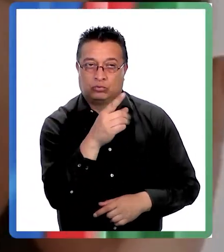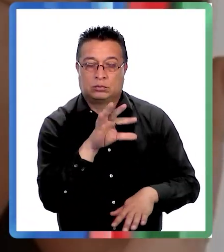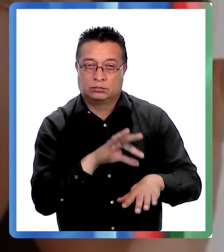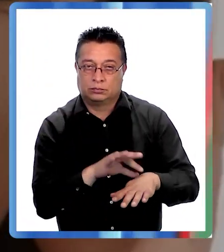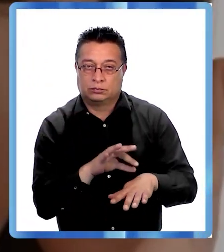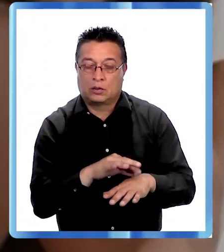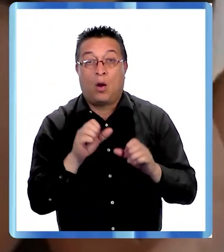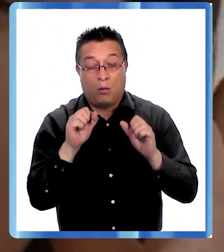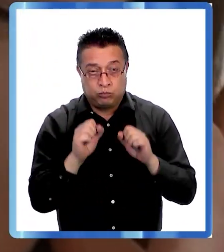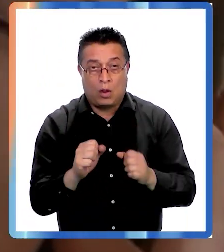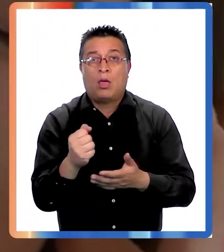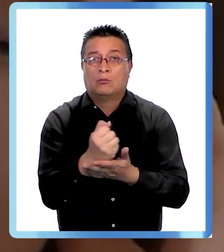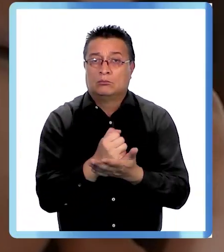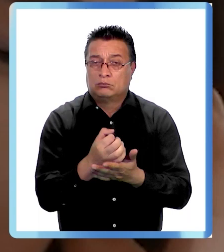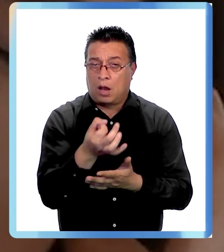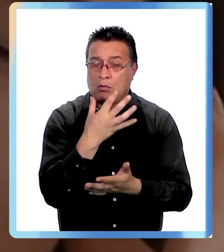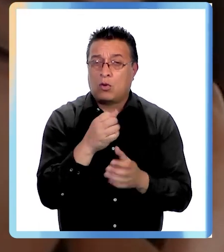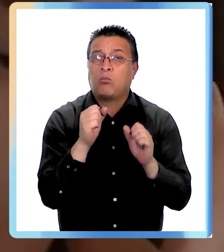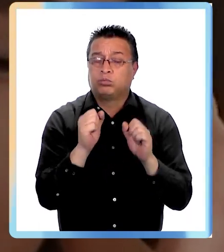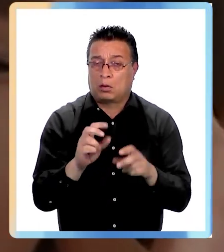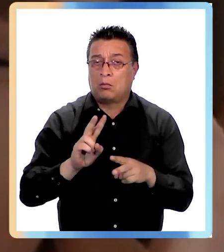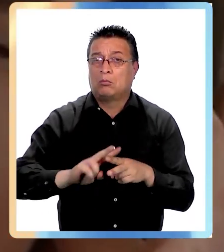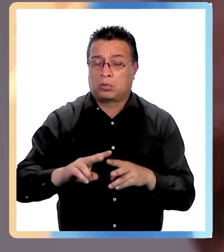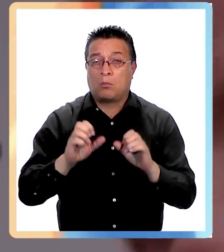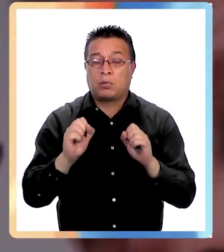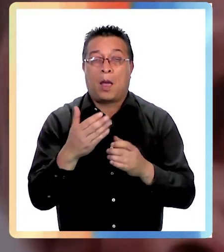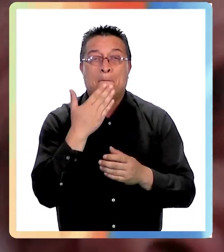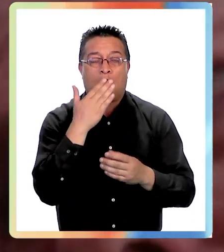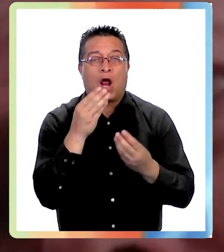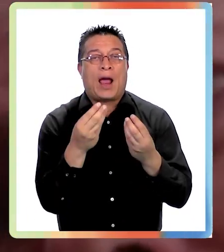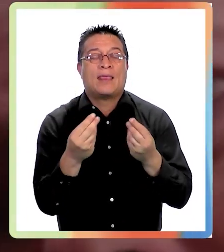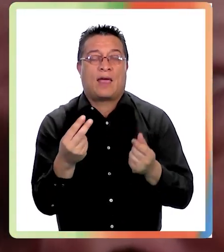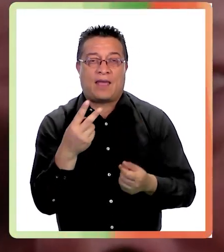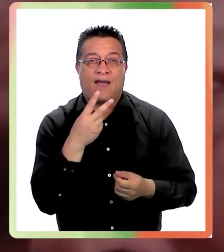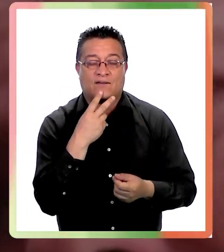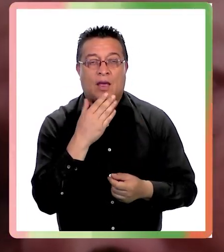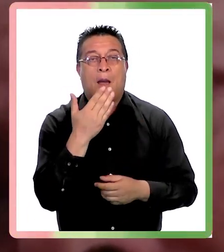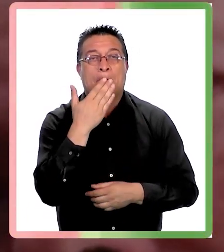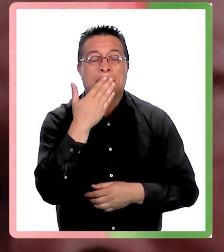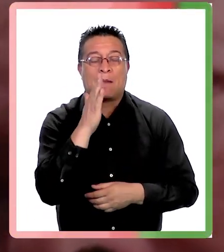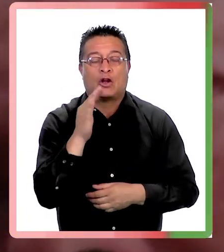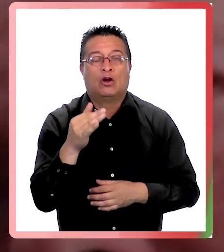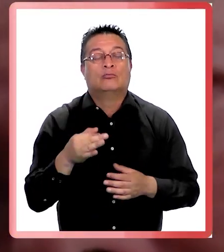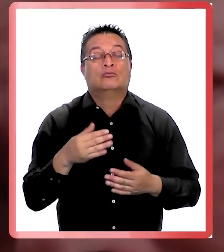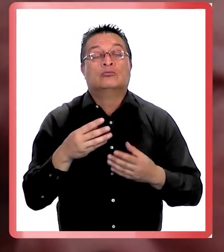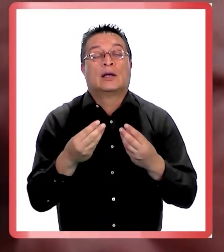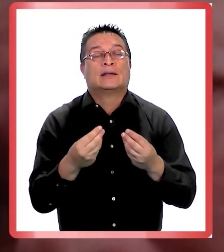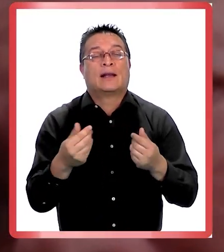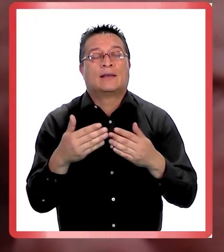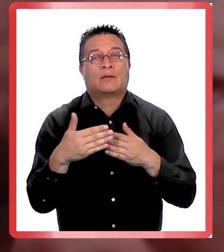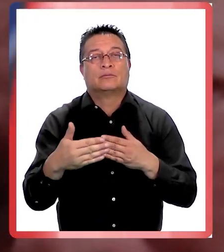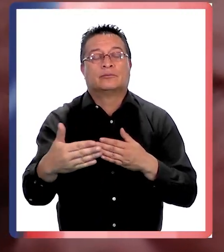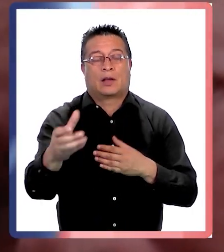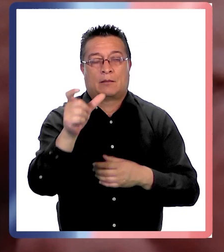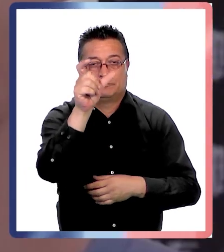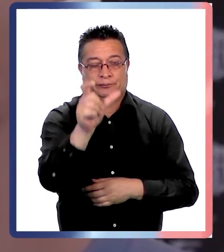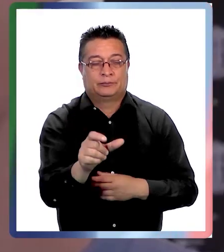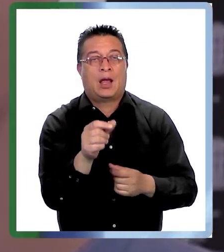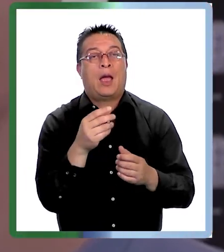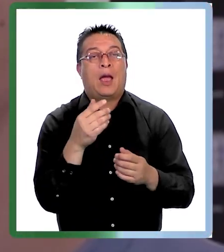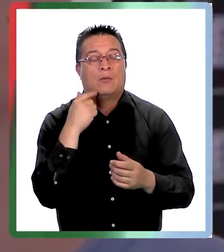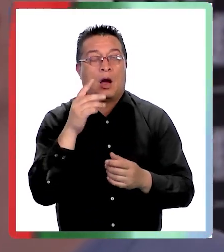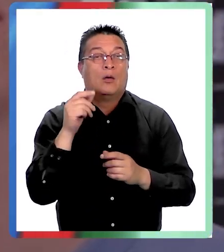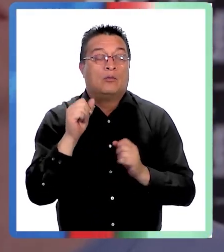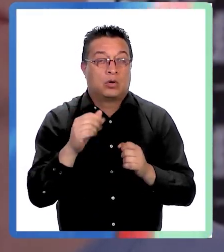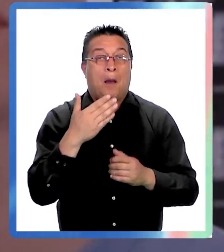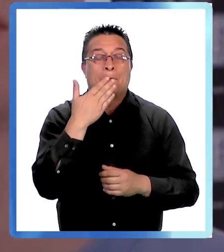se puede tratar y si se trata en el fondo mejora la calidad de vida y también mejora el pronóstico de la persona en